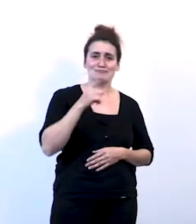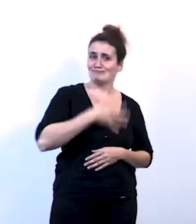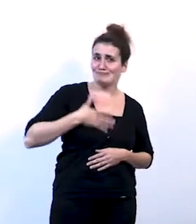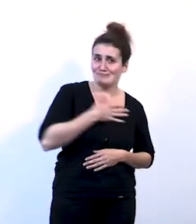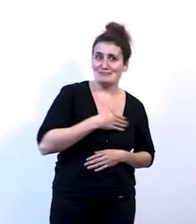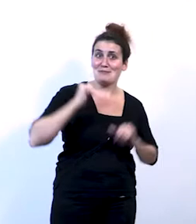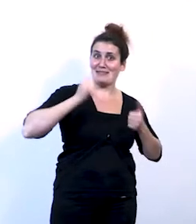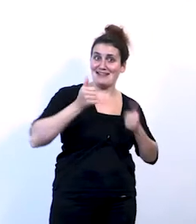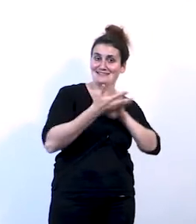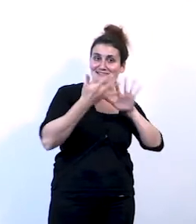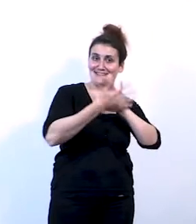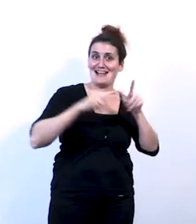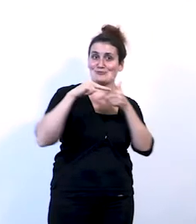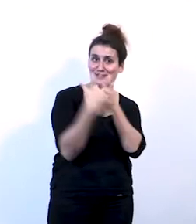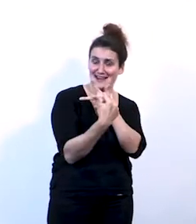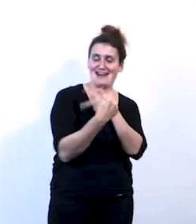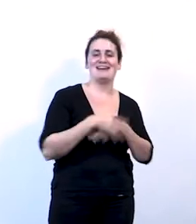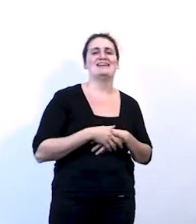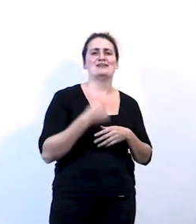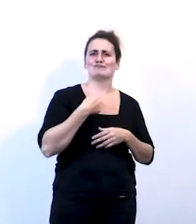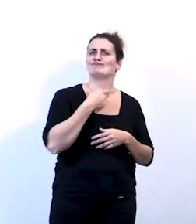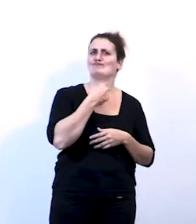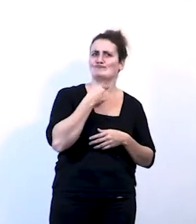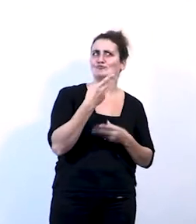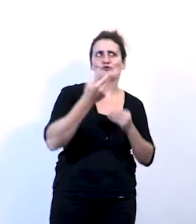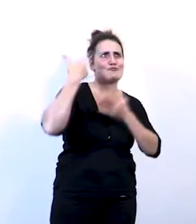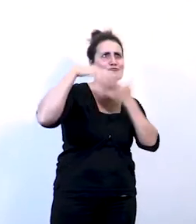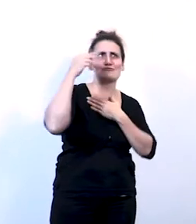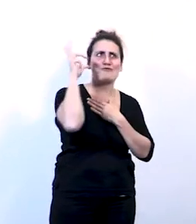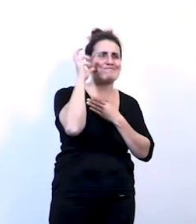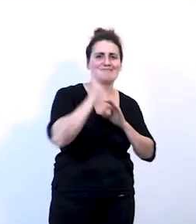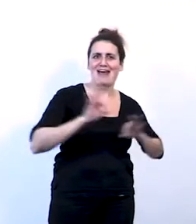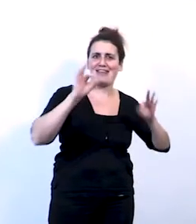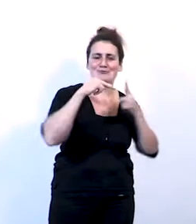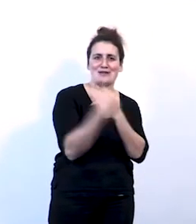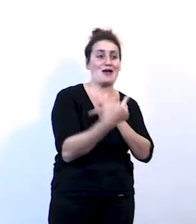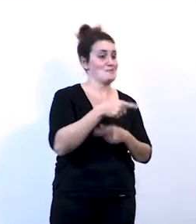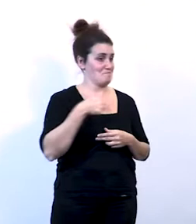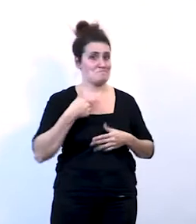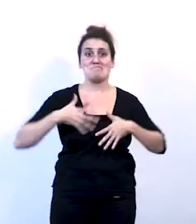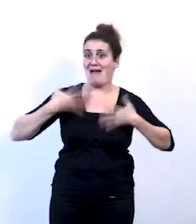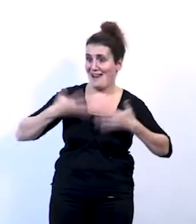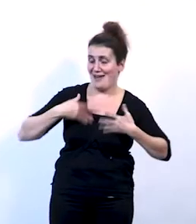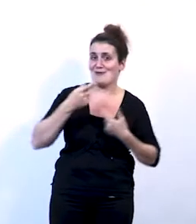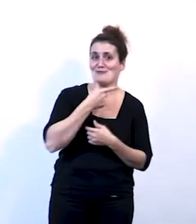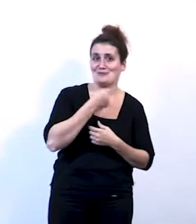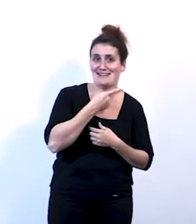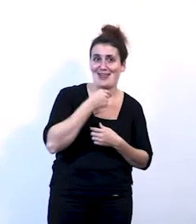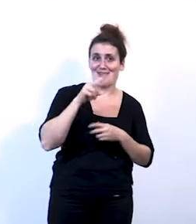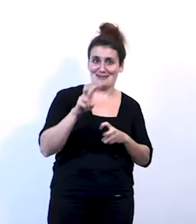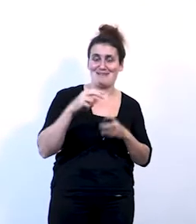que empezaste a hablar en euskera, hace mucho que no oigo euskera. Pues me alegro de que te haya